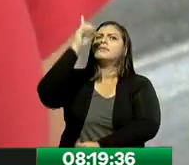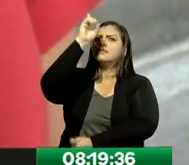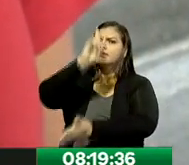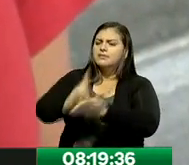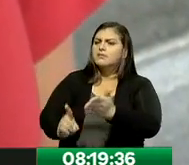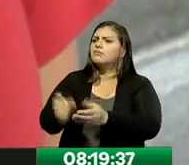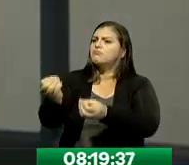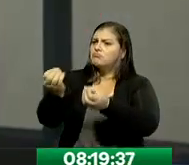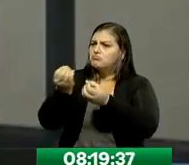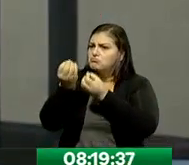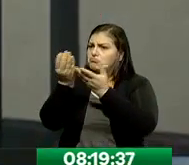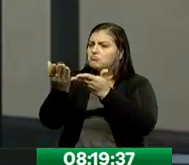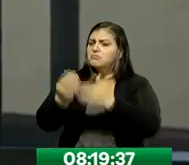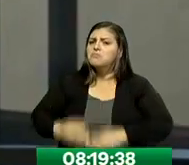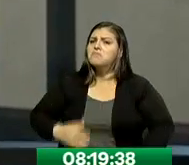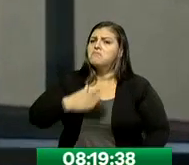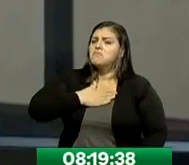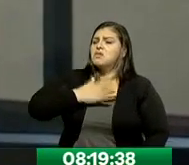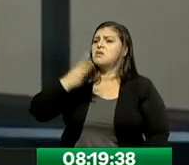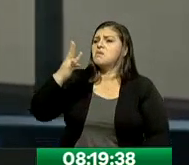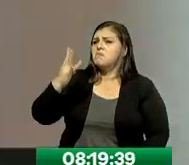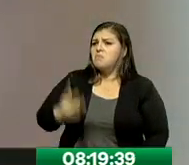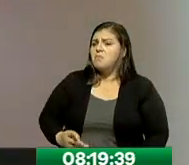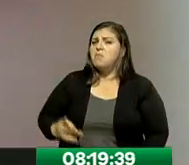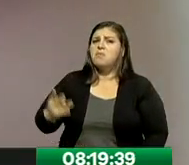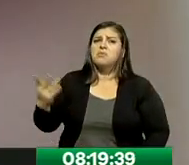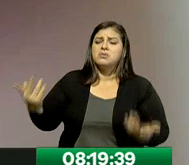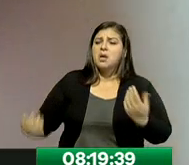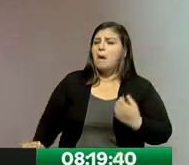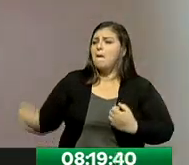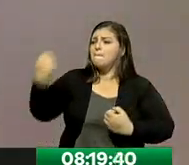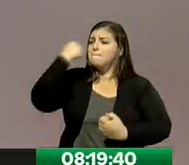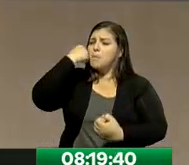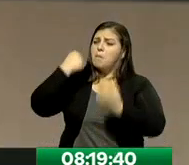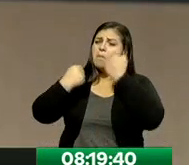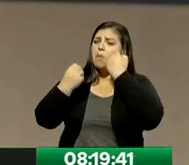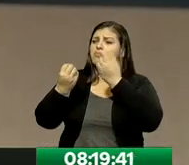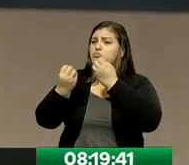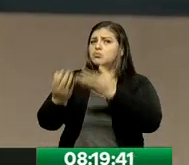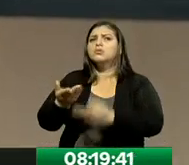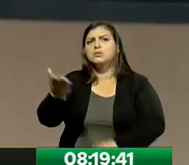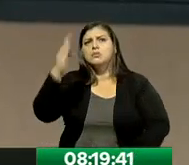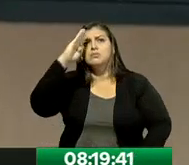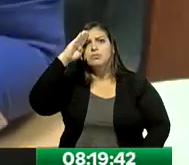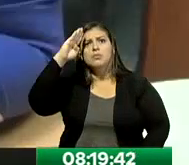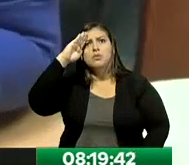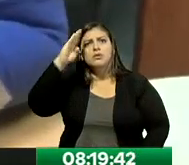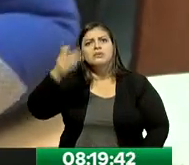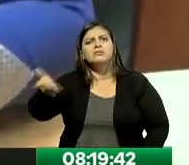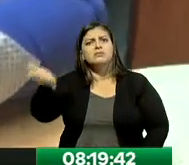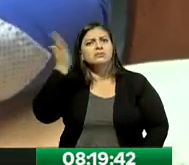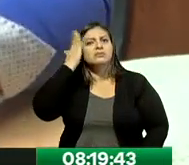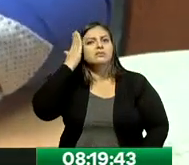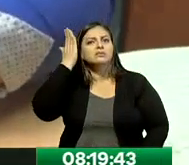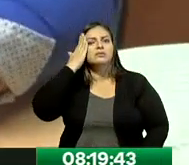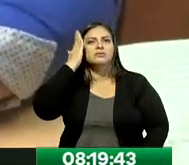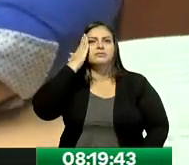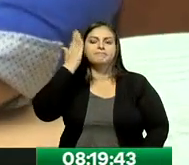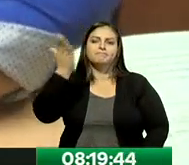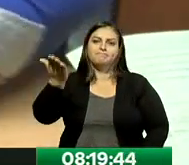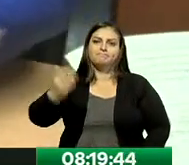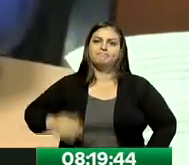enferma. Las denuncias de violencia intrafamiliar o violencia de género en la fiscalía se receptan a diario, pero según la